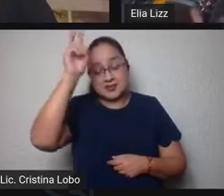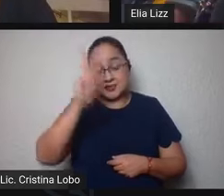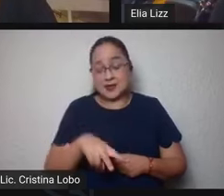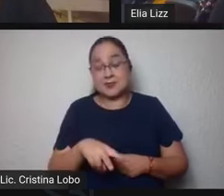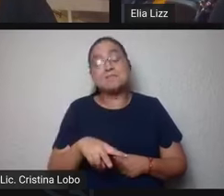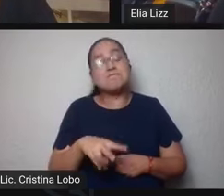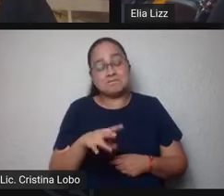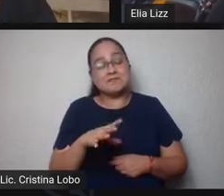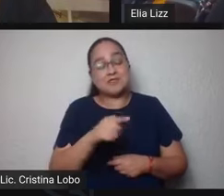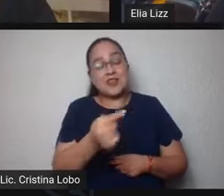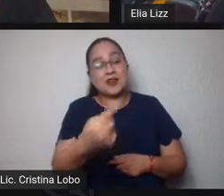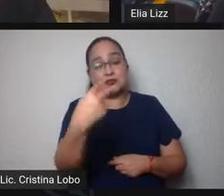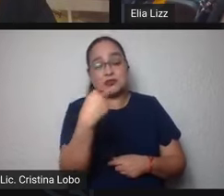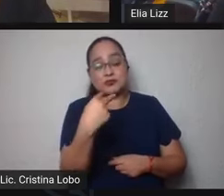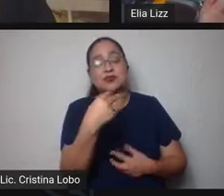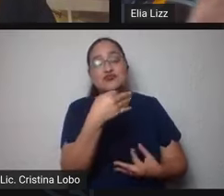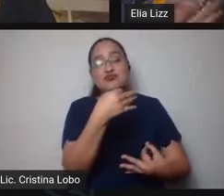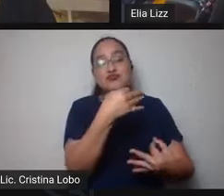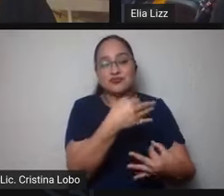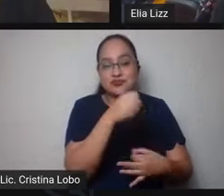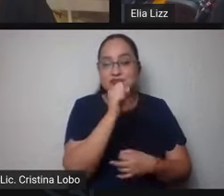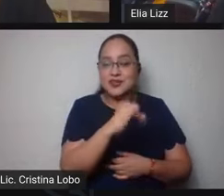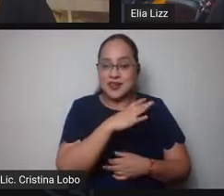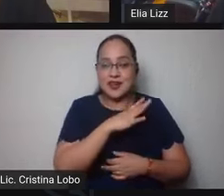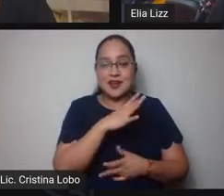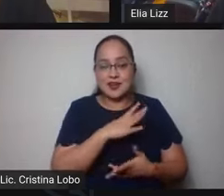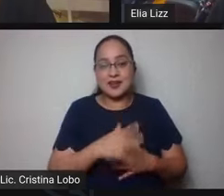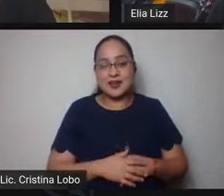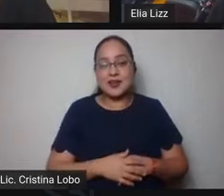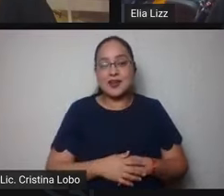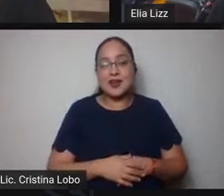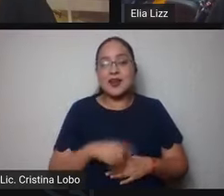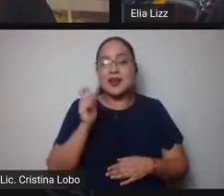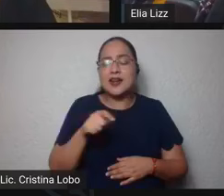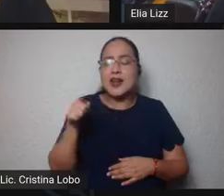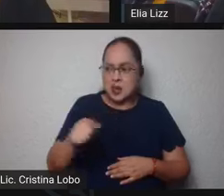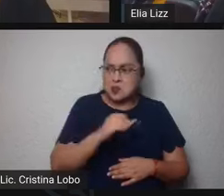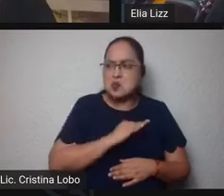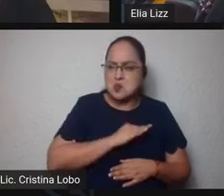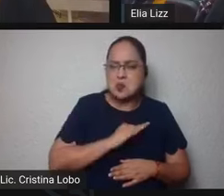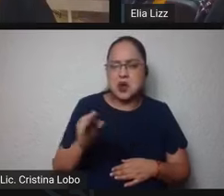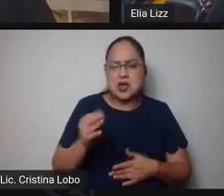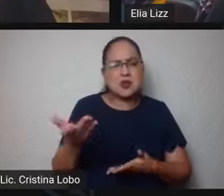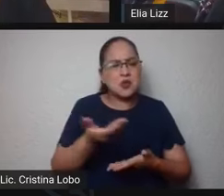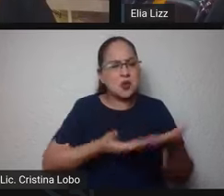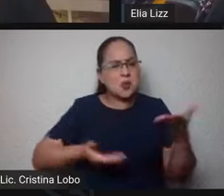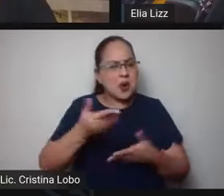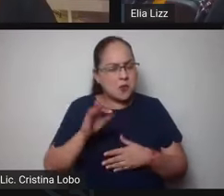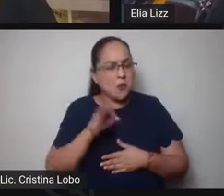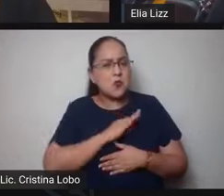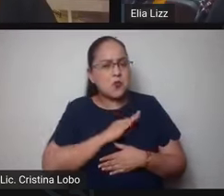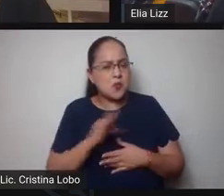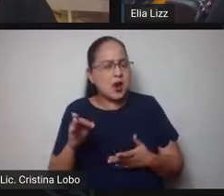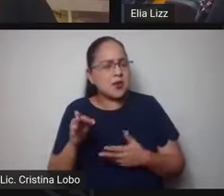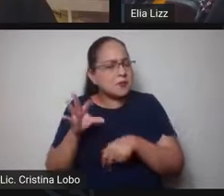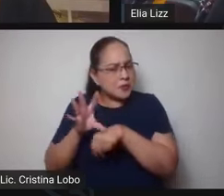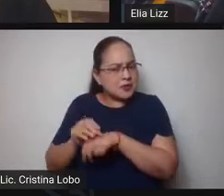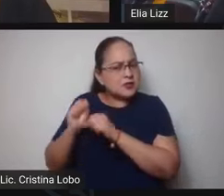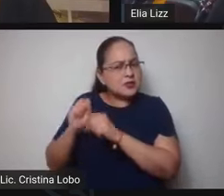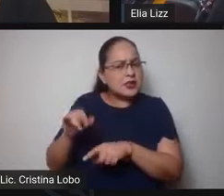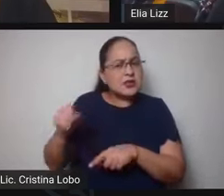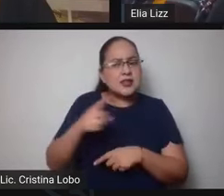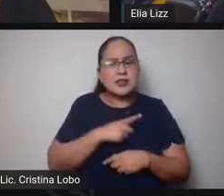generar precisamente este compartir, este darles chance, ¿no? De decir, bueno, ¿qué es lo que tenemos que hacer